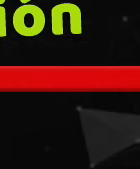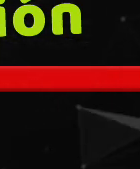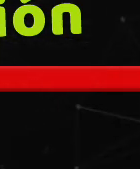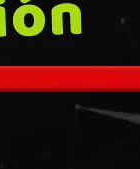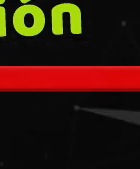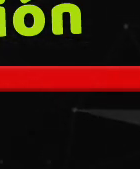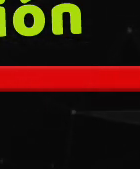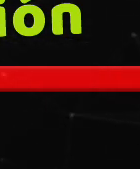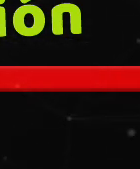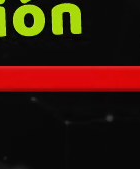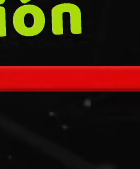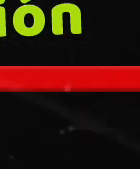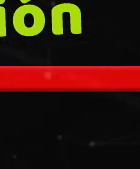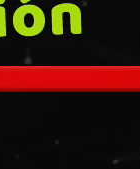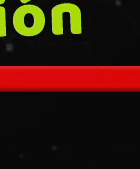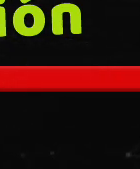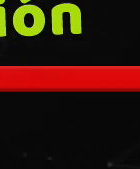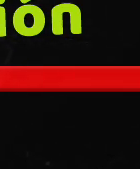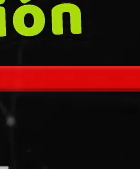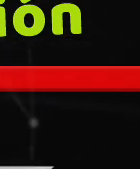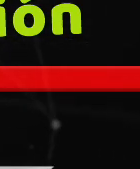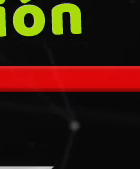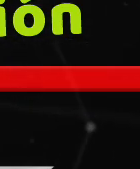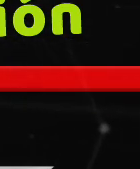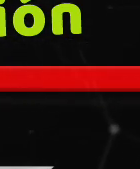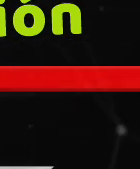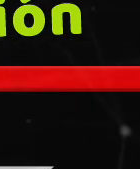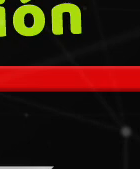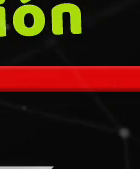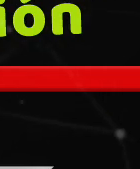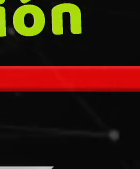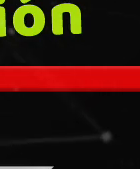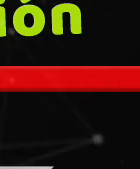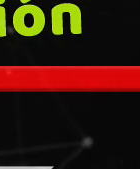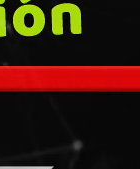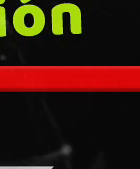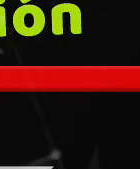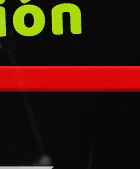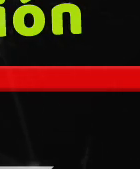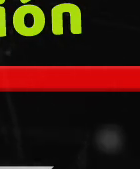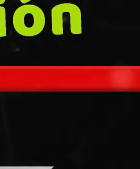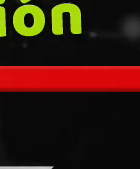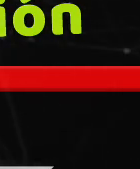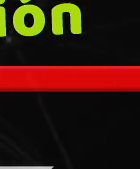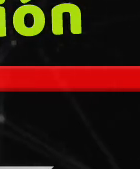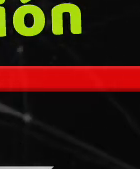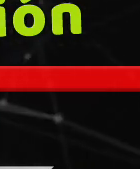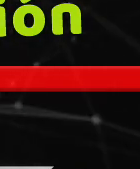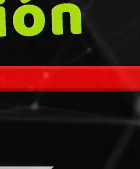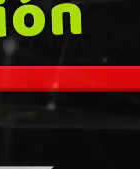Ya estás informado. No olvides darle like a este video, comparte y suscríbete a Escucha Diario.